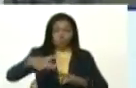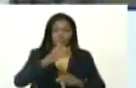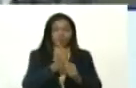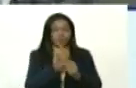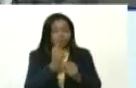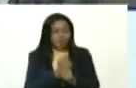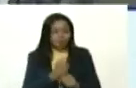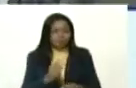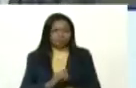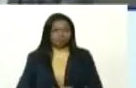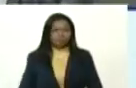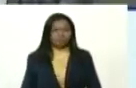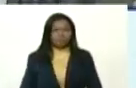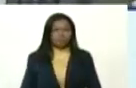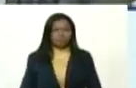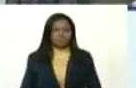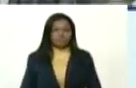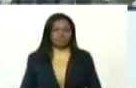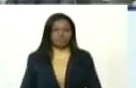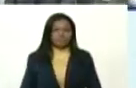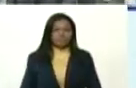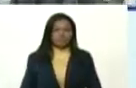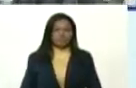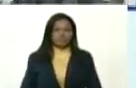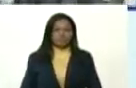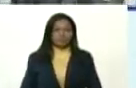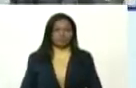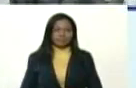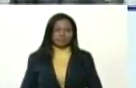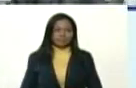trabajo, al ingreso,